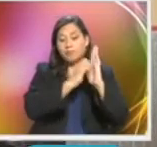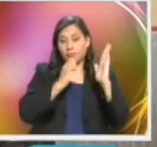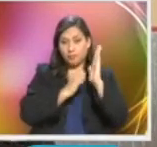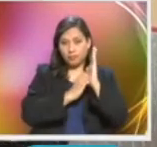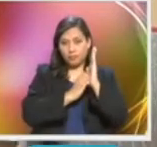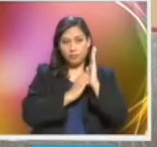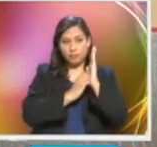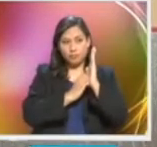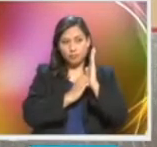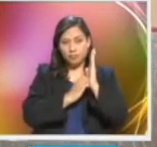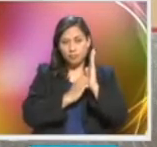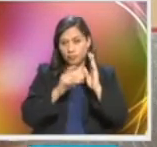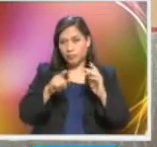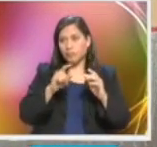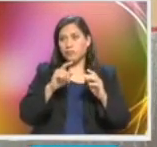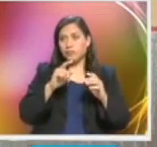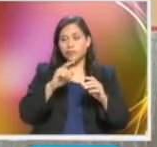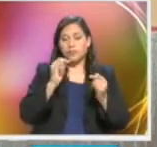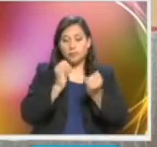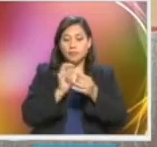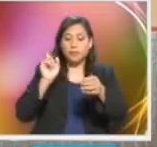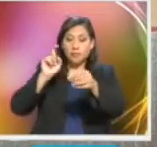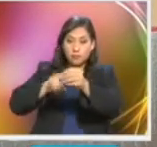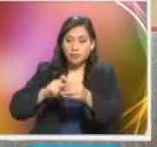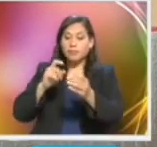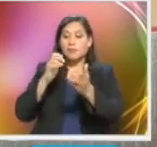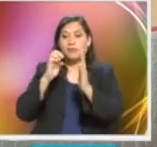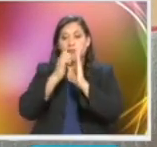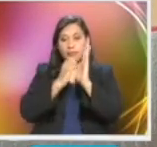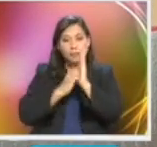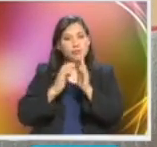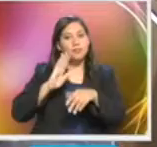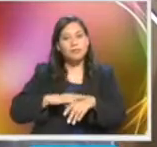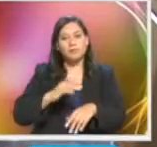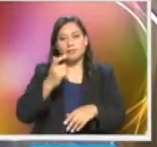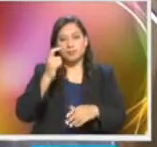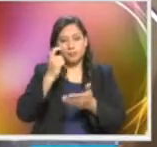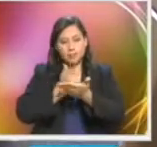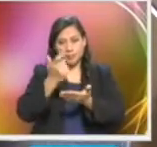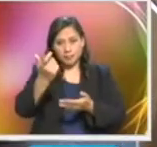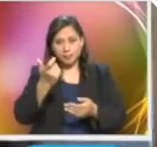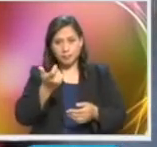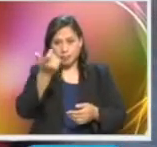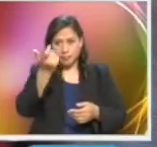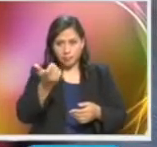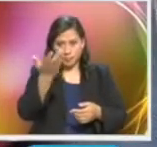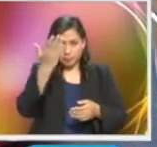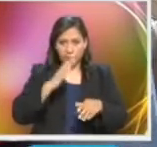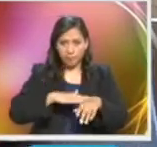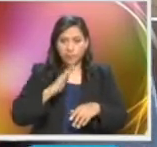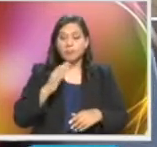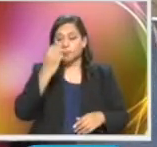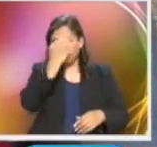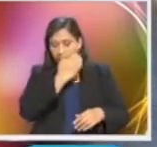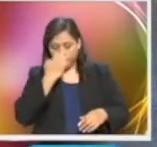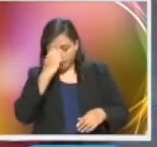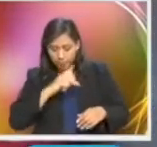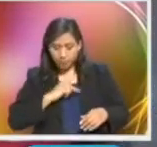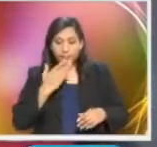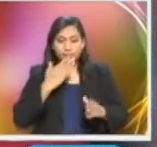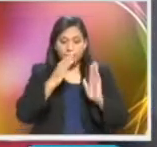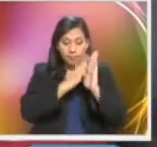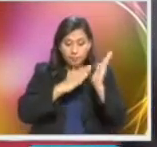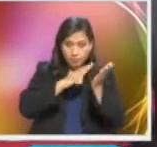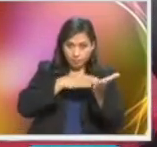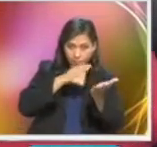de todo este enganche. Es el enganche y la escrituración lo que más te va a costar, ¿no? Entonces, también tienes que saber y revisar muy bien tu escritura para